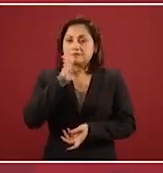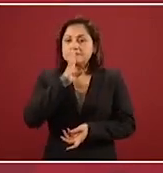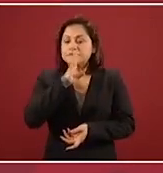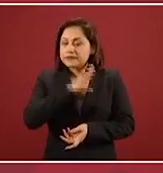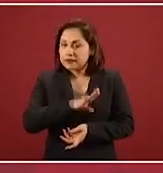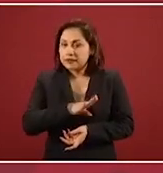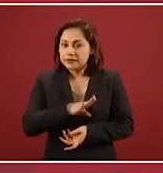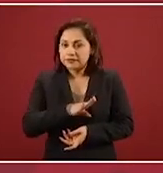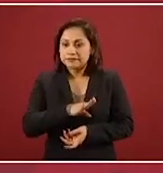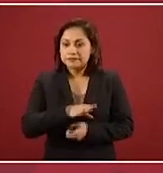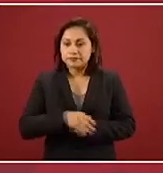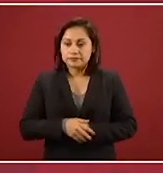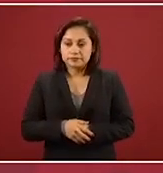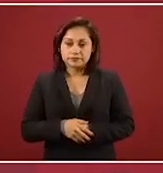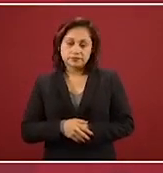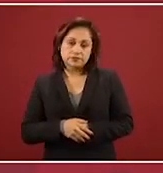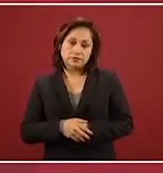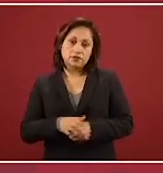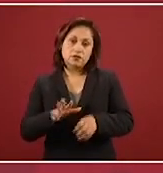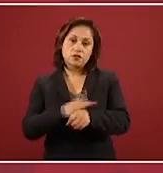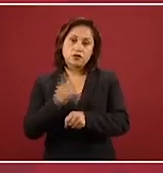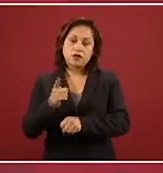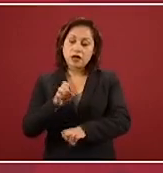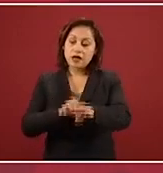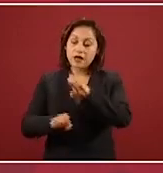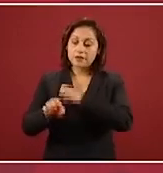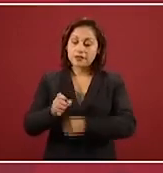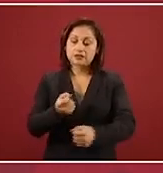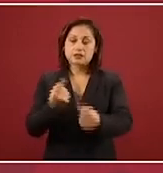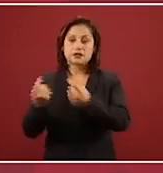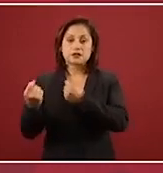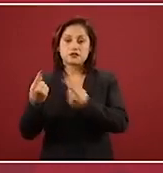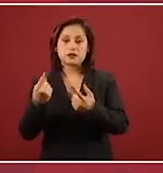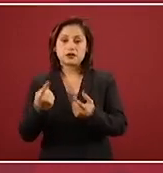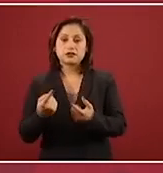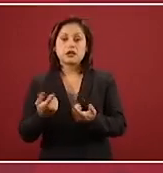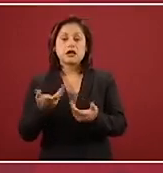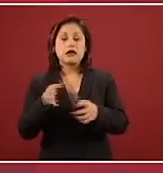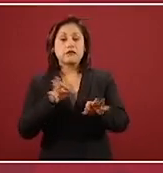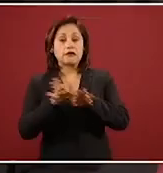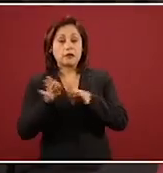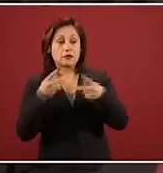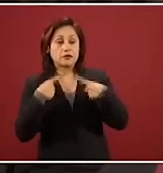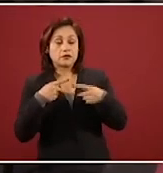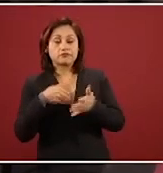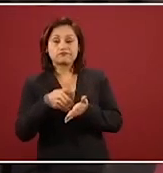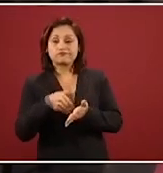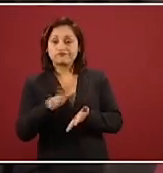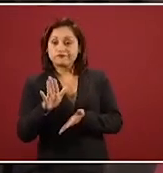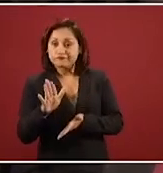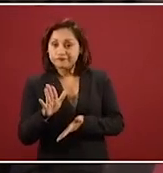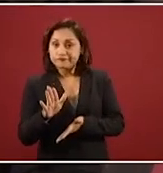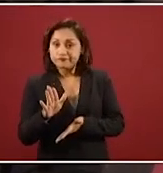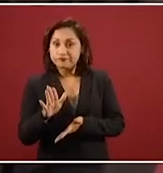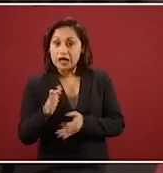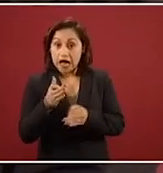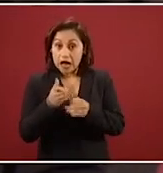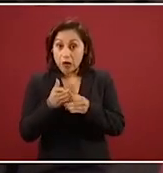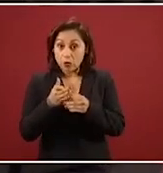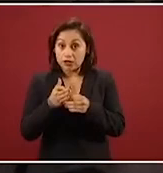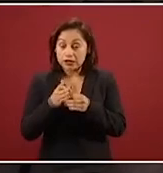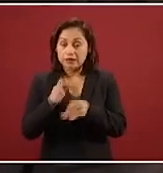de que se despide a los trabajadores en este tiempo